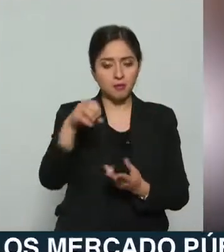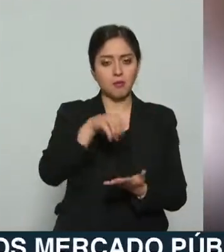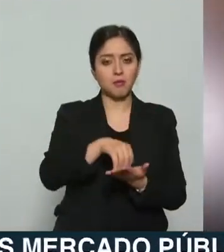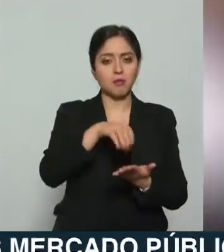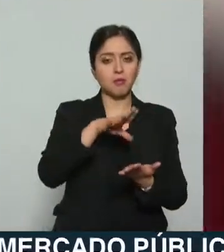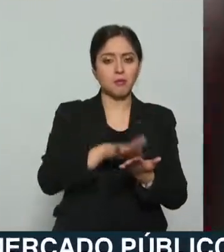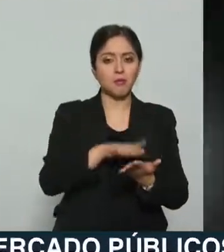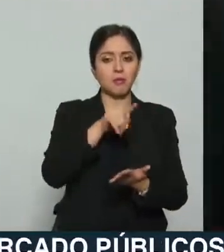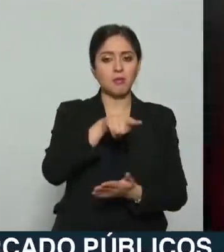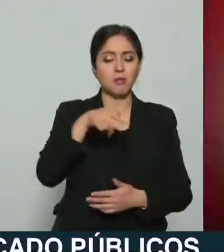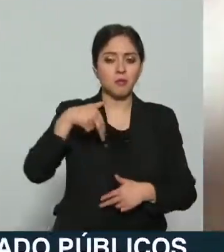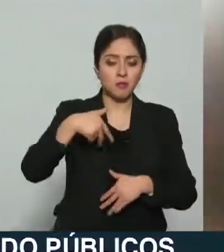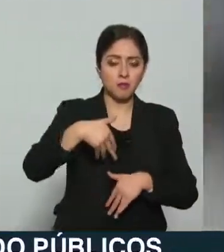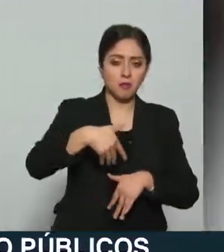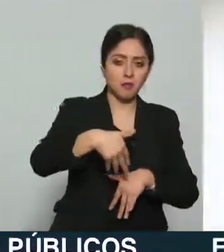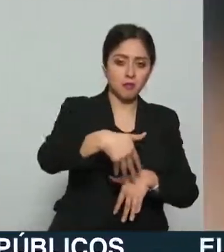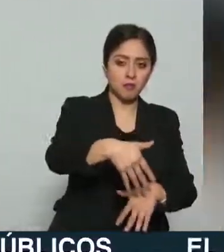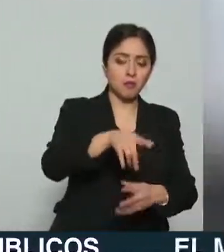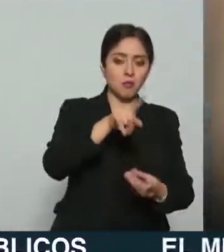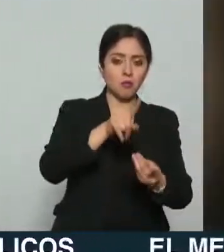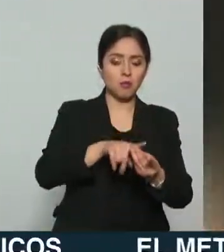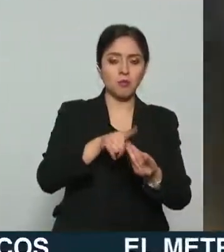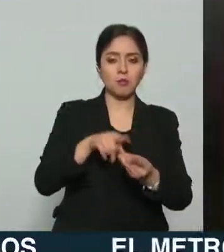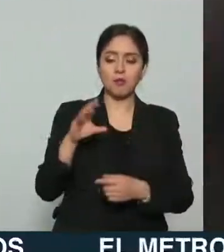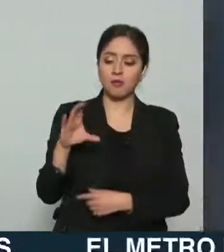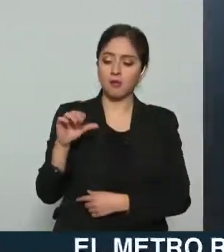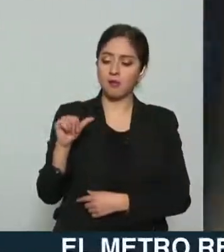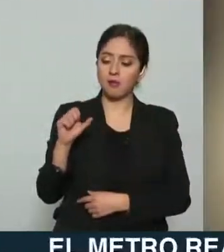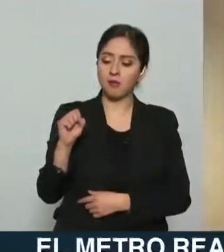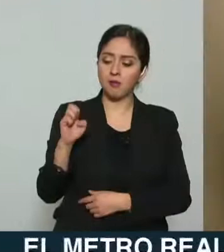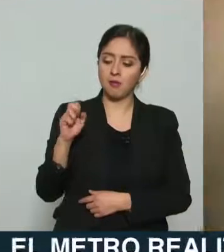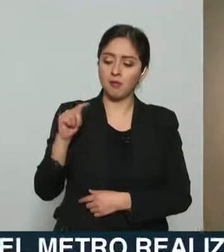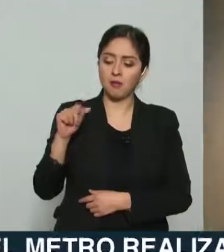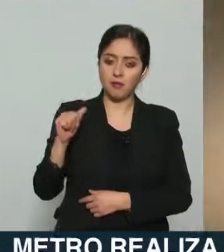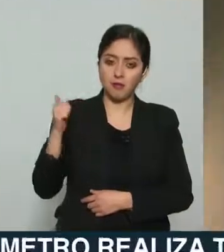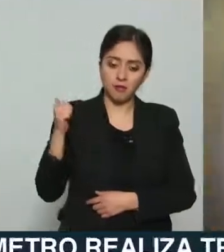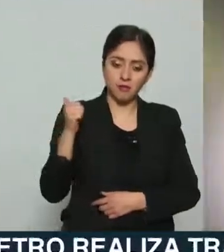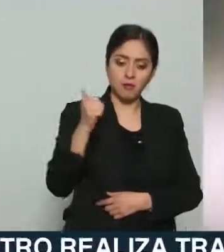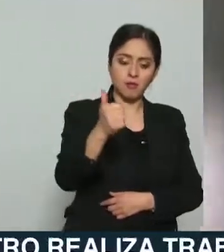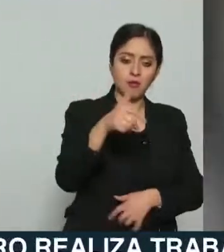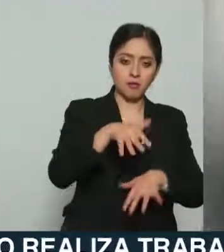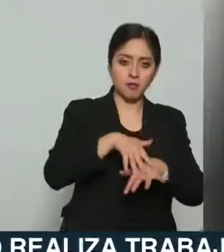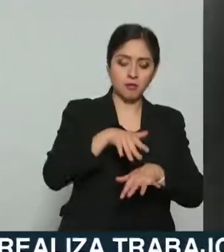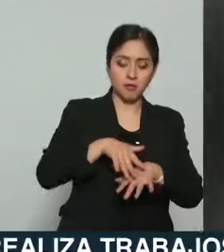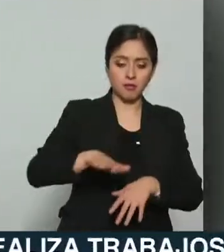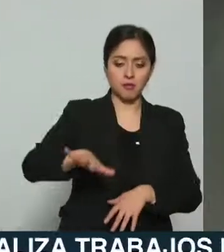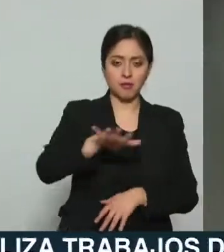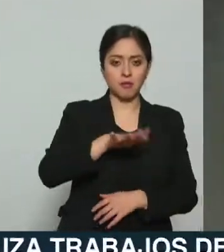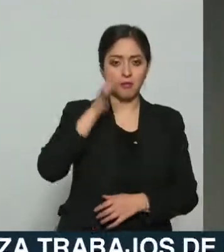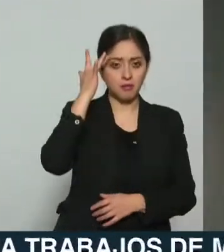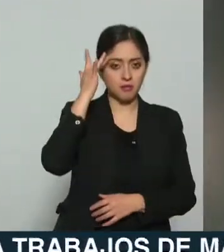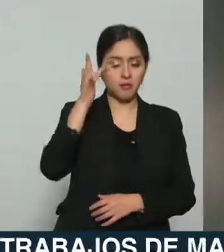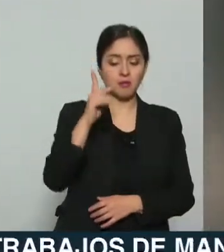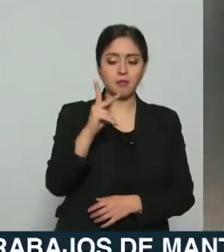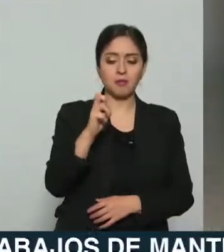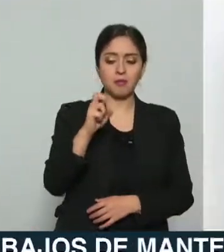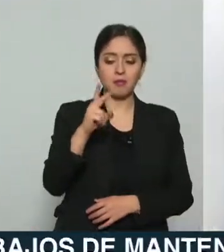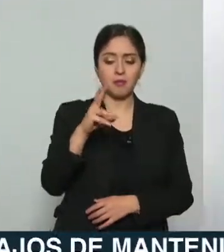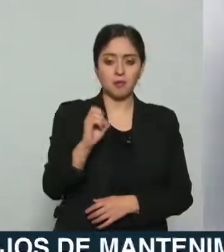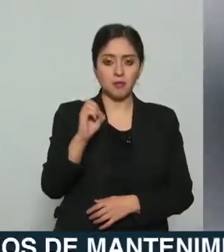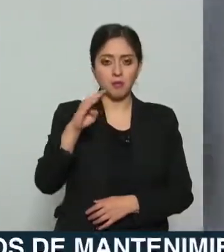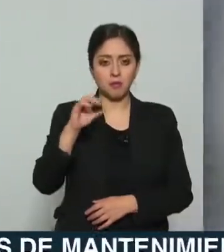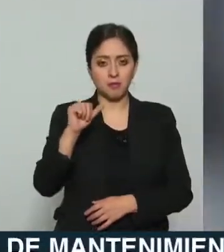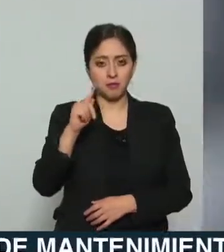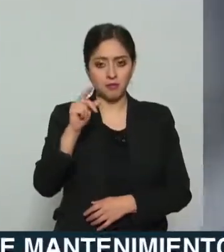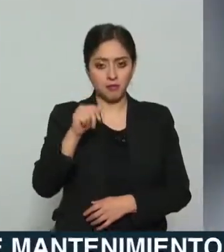un trayecto a pie, esto desde la caseta de Tlalpan hasta la comunidad de San Pedro Mártir en la Ciudad de México, donde concluirán el segundo